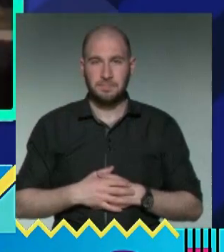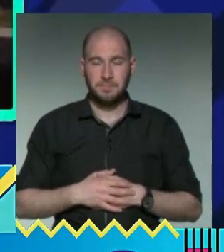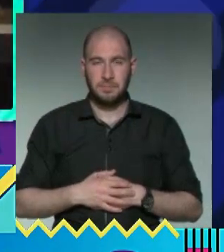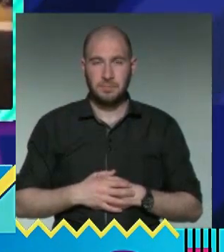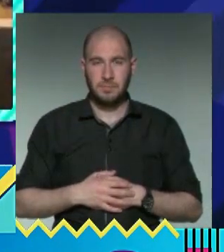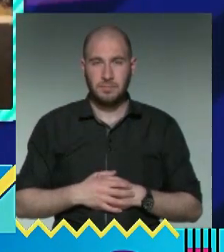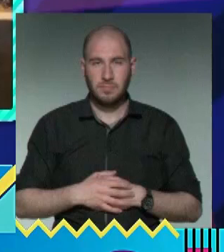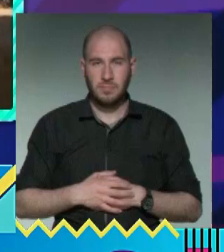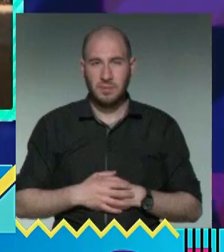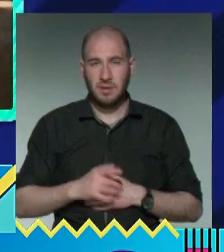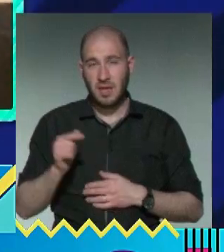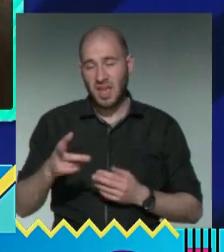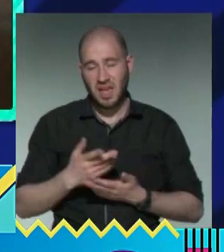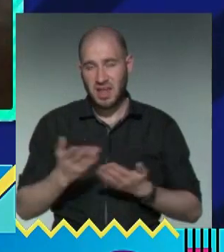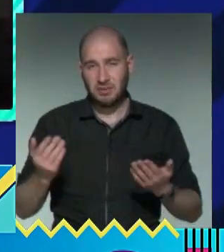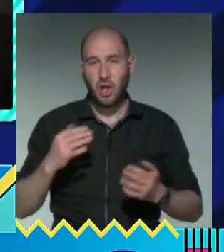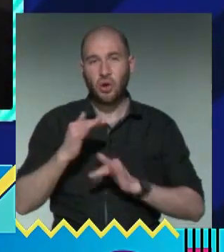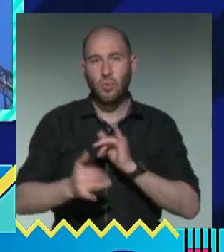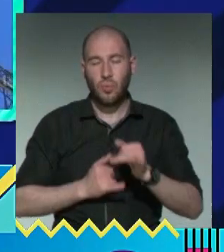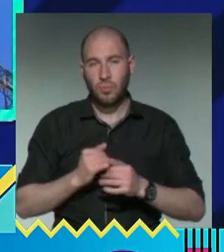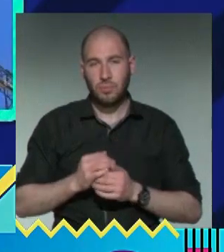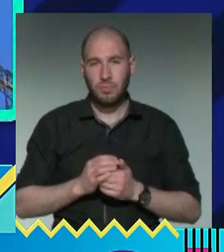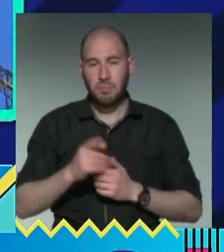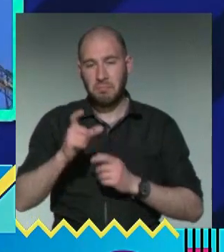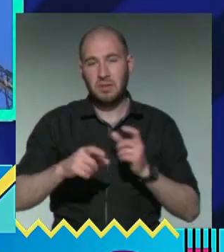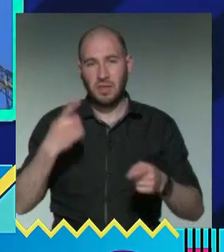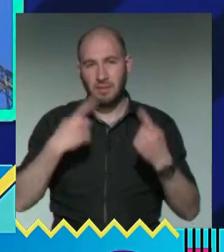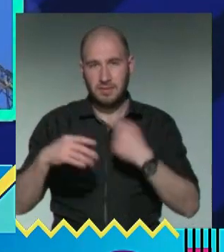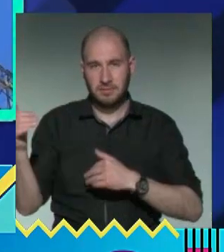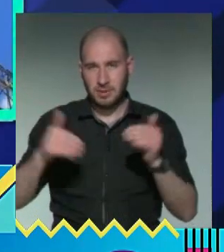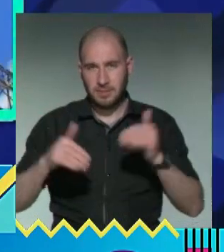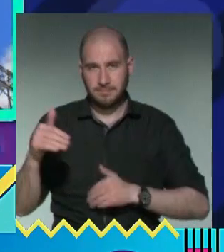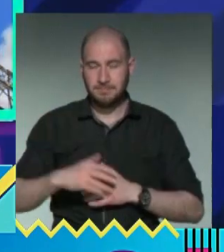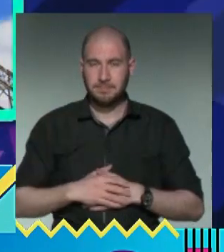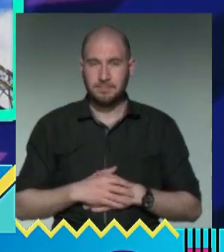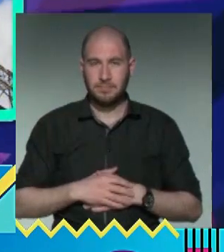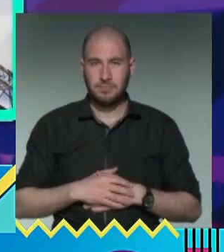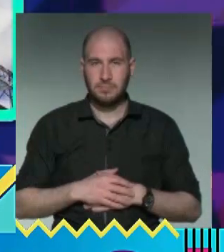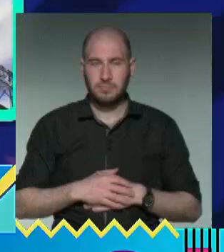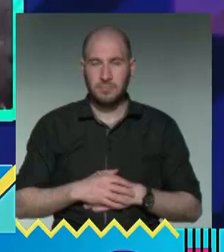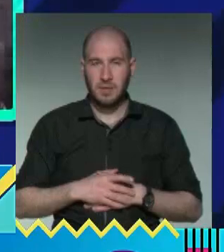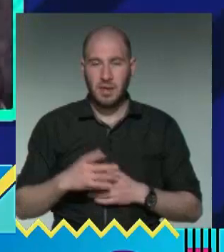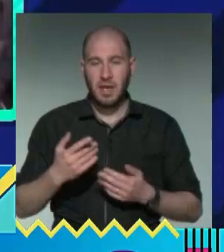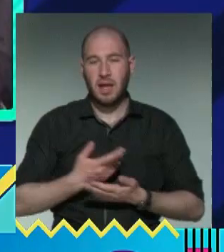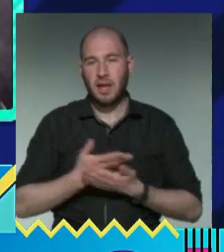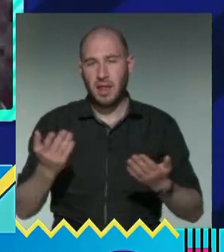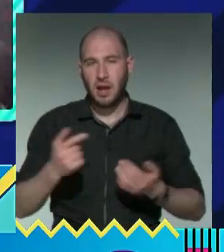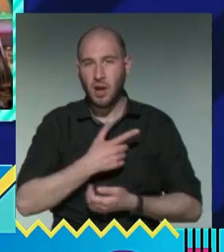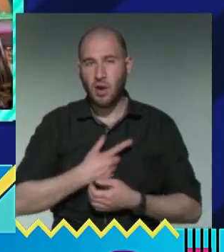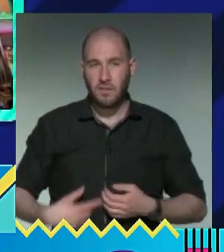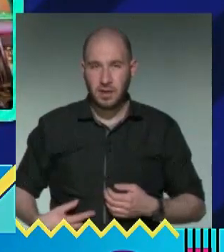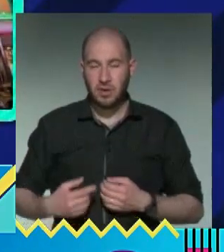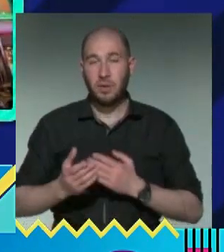en donde, bueno, básicamente vamos a contar con distintos actores. En el orden público, digamos, el gobierno va a